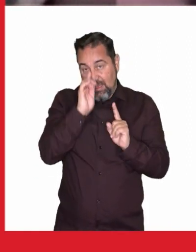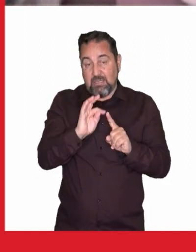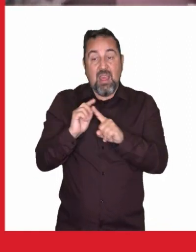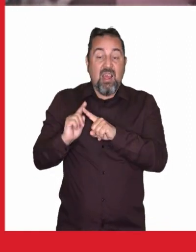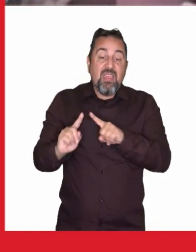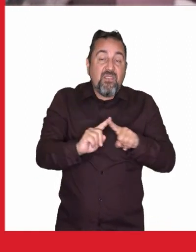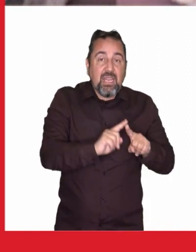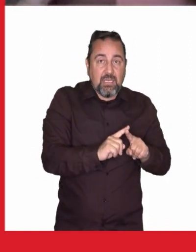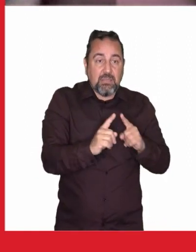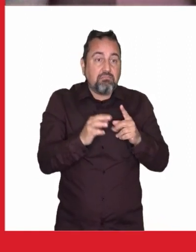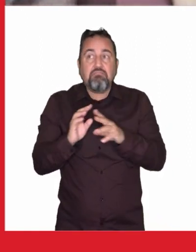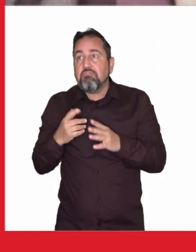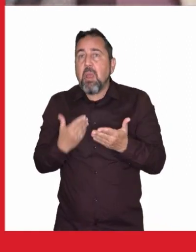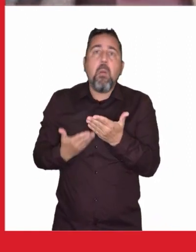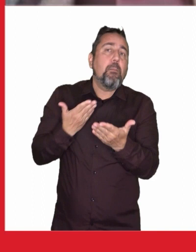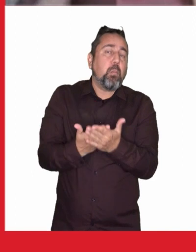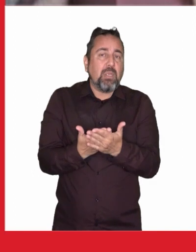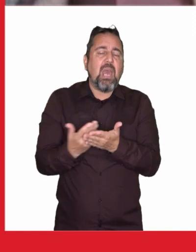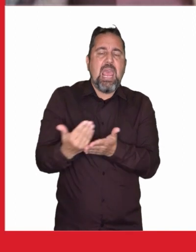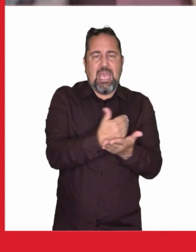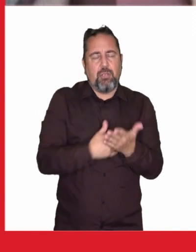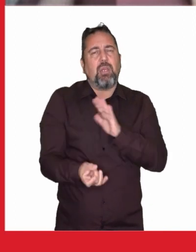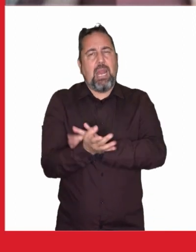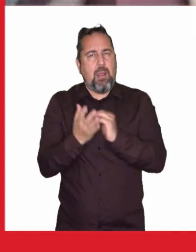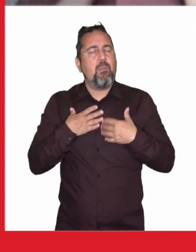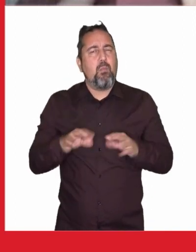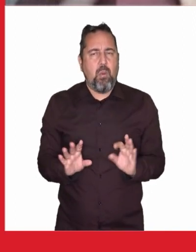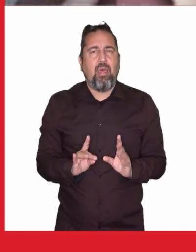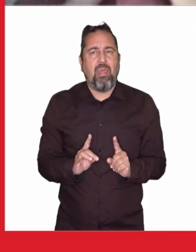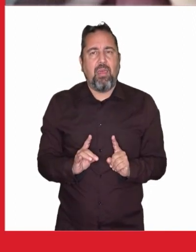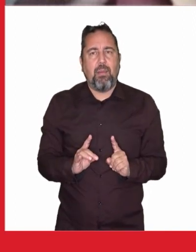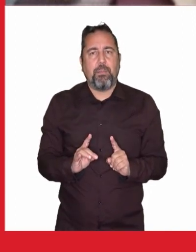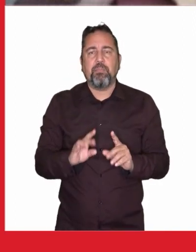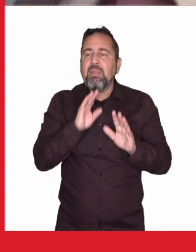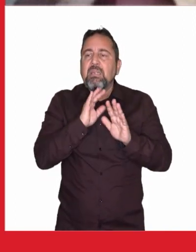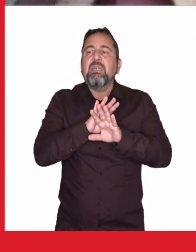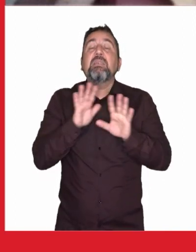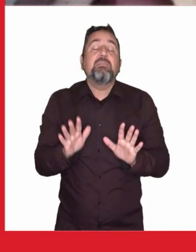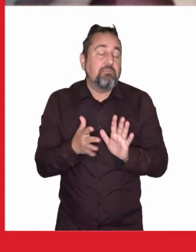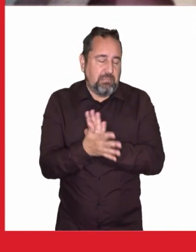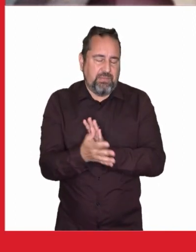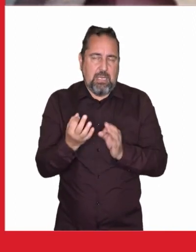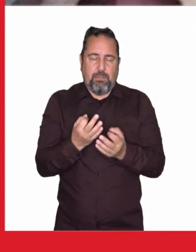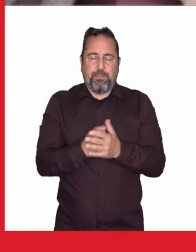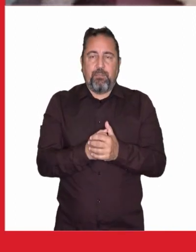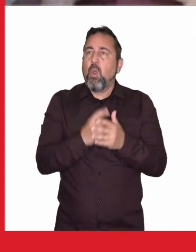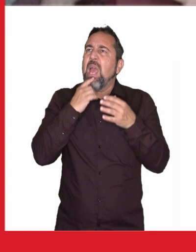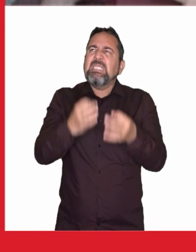Y súper importante, la idea de que diferentes elementos de la propuesta de valor pueden generar ingresos. Es decir,